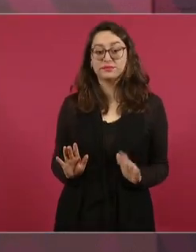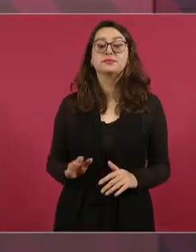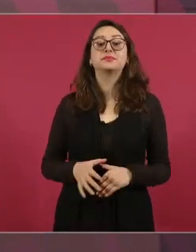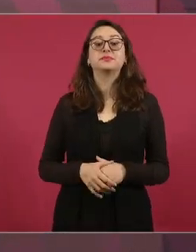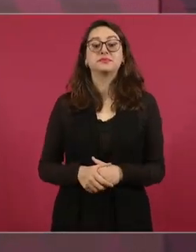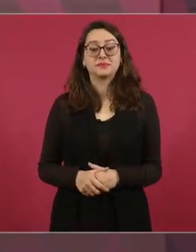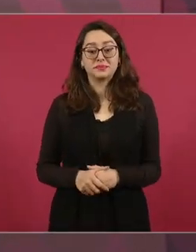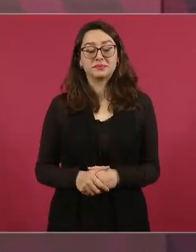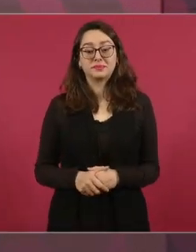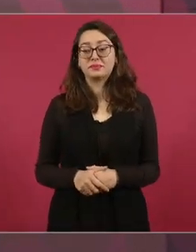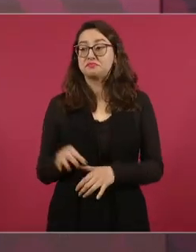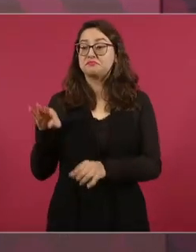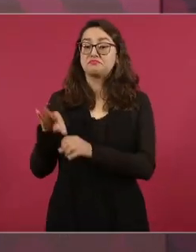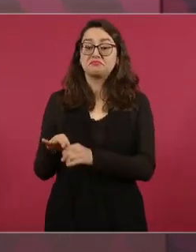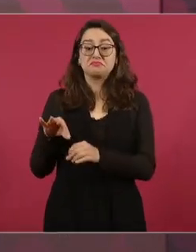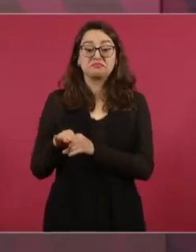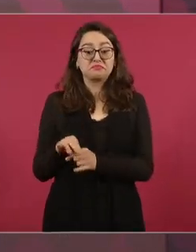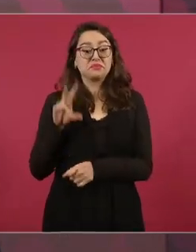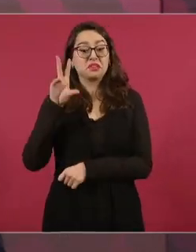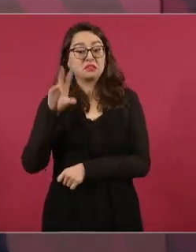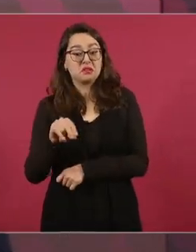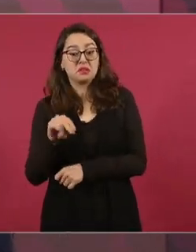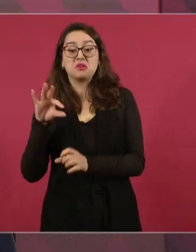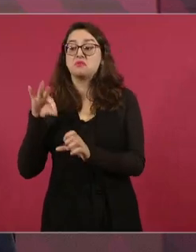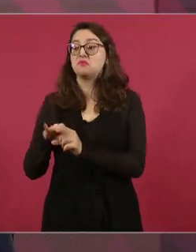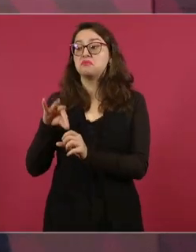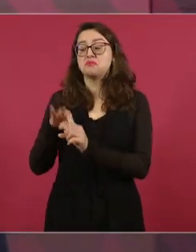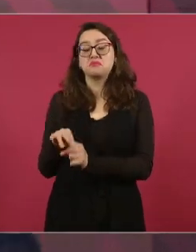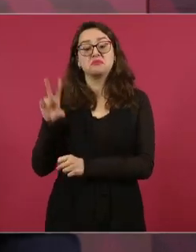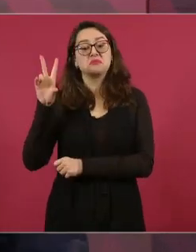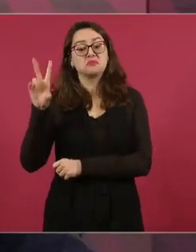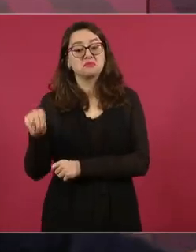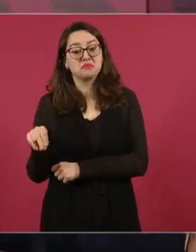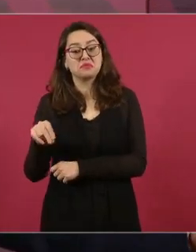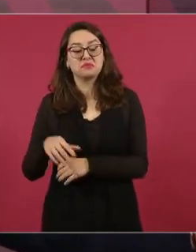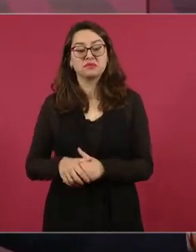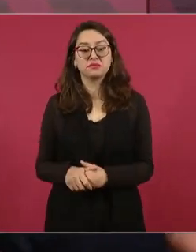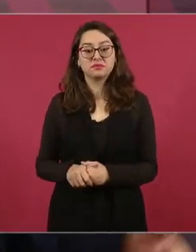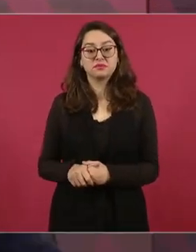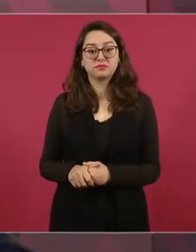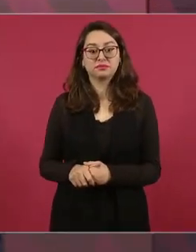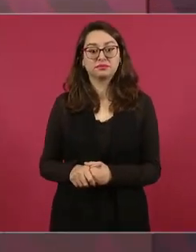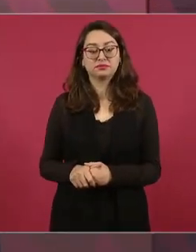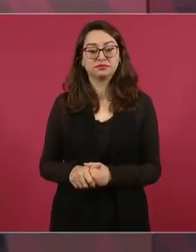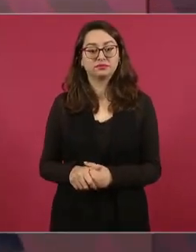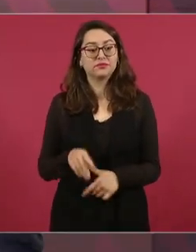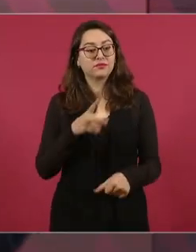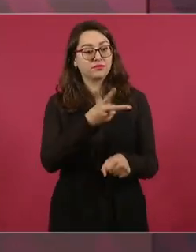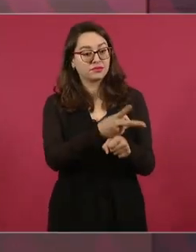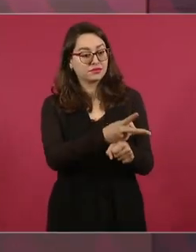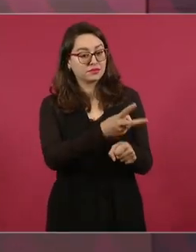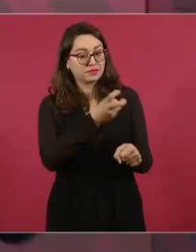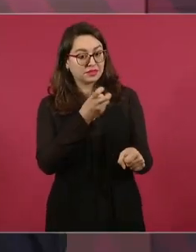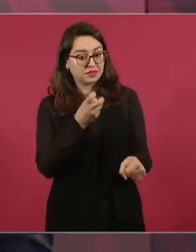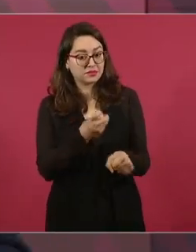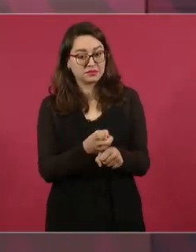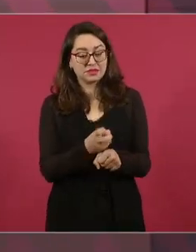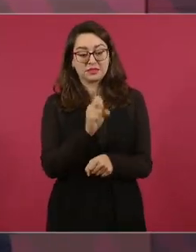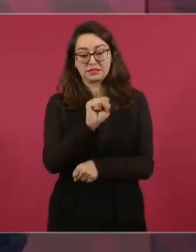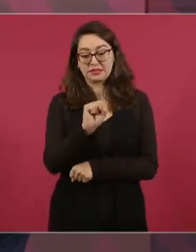cuando votan en contra invitan a la secretaria a desayunar